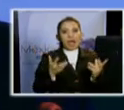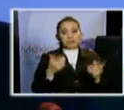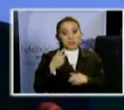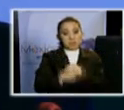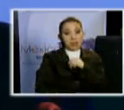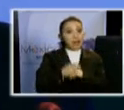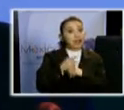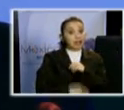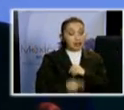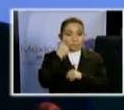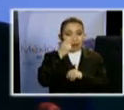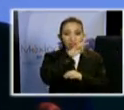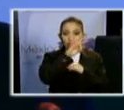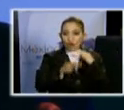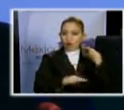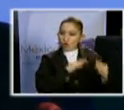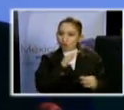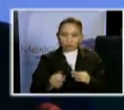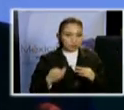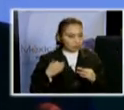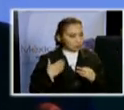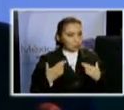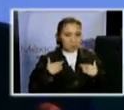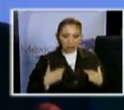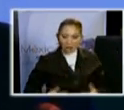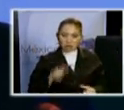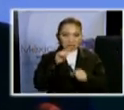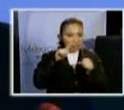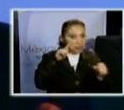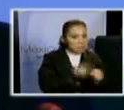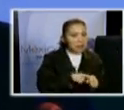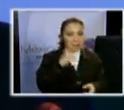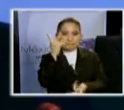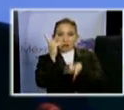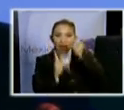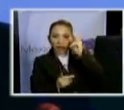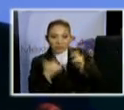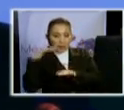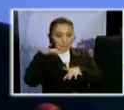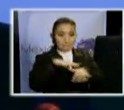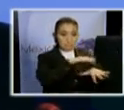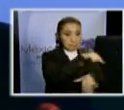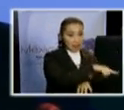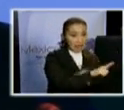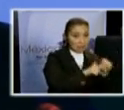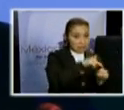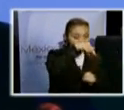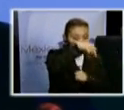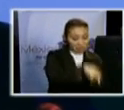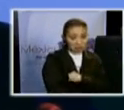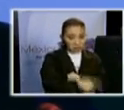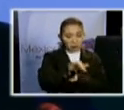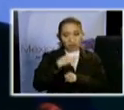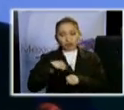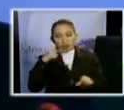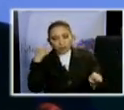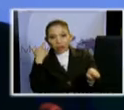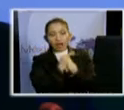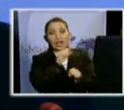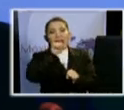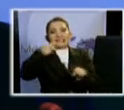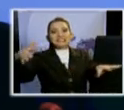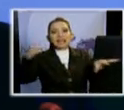amenaza para todas las especies en el planeta Tierra, incluyendo las especies marinas? marinas, porque algo que hemos encontrado es